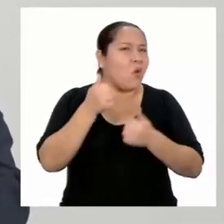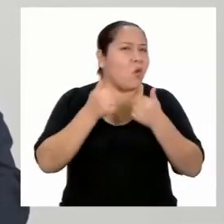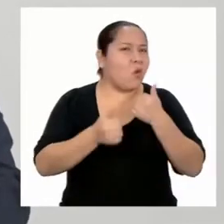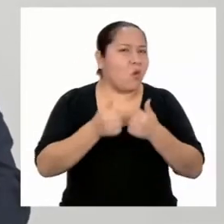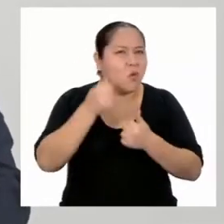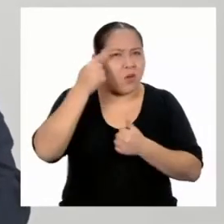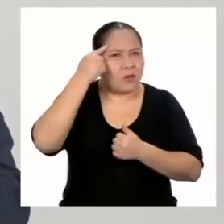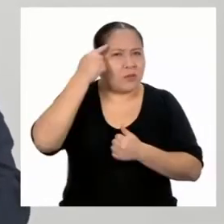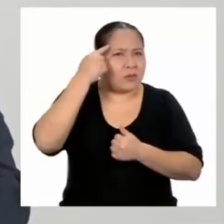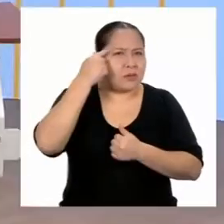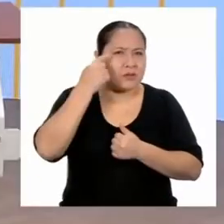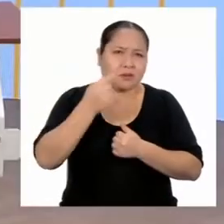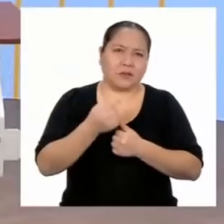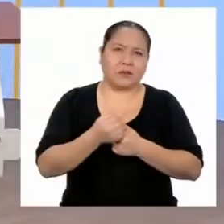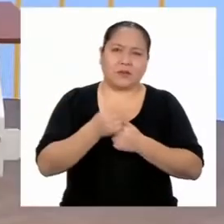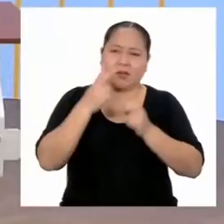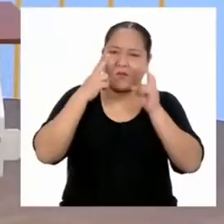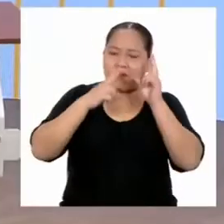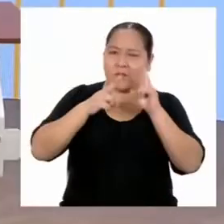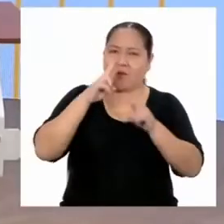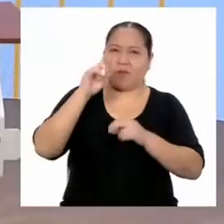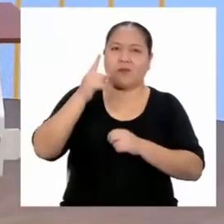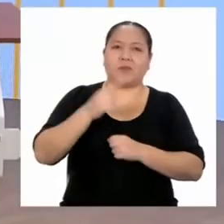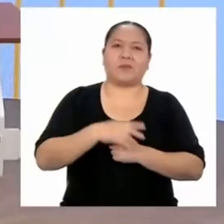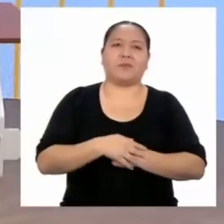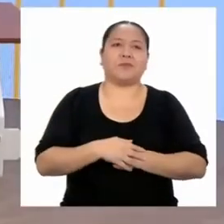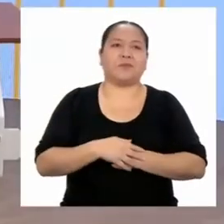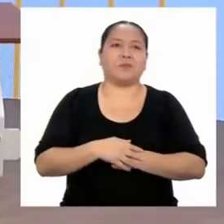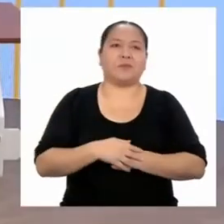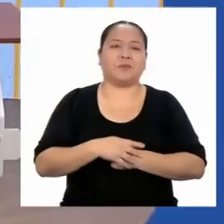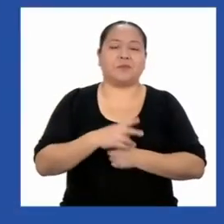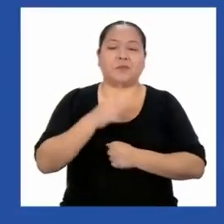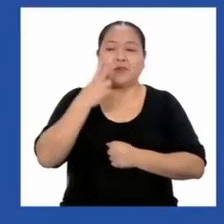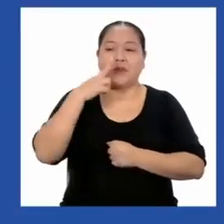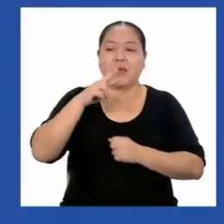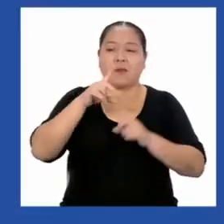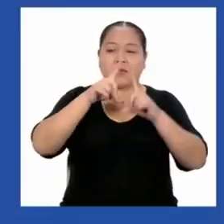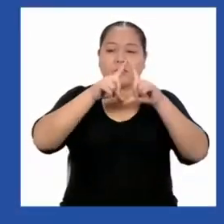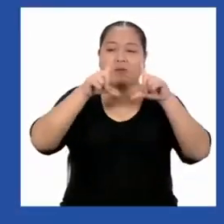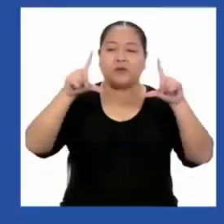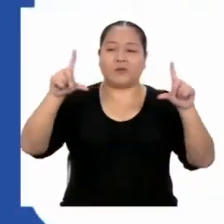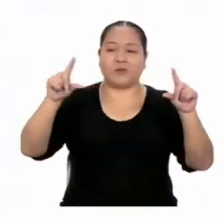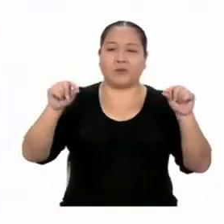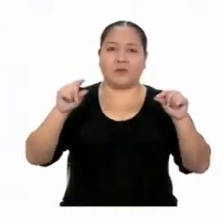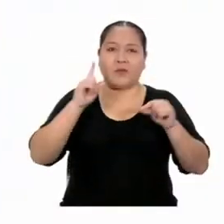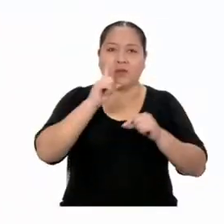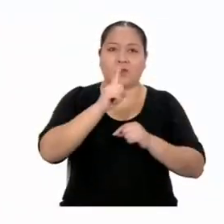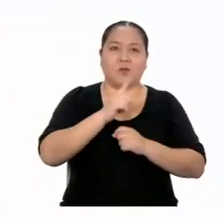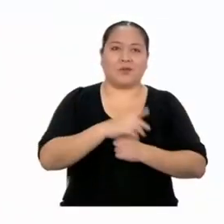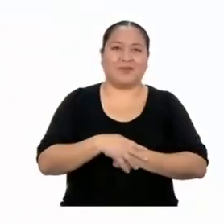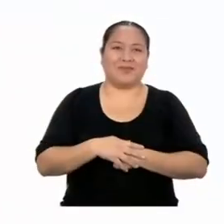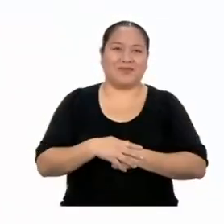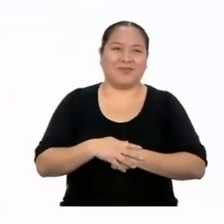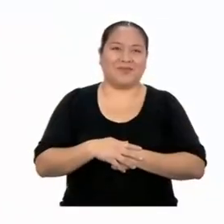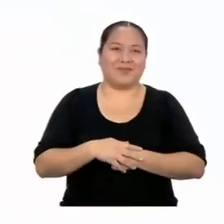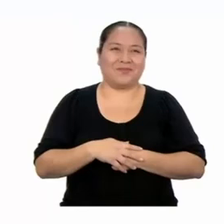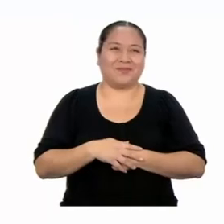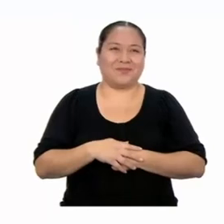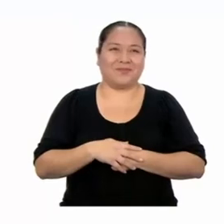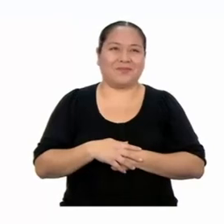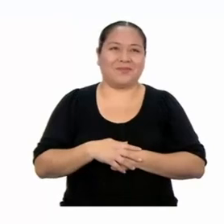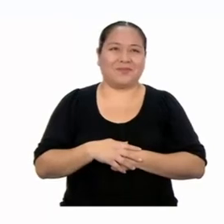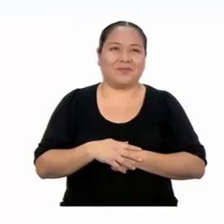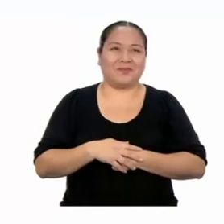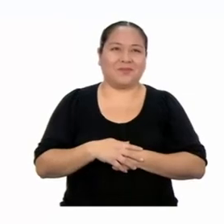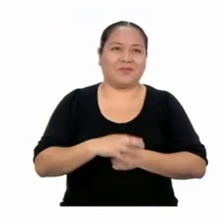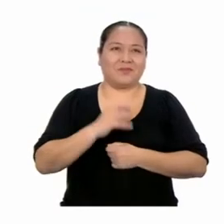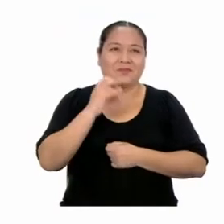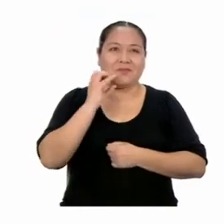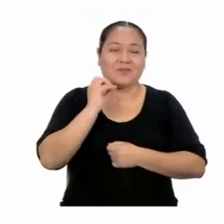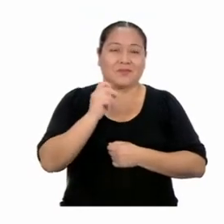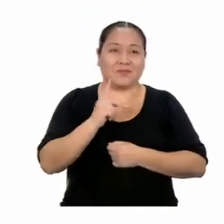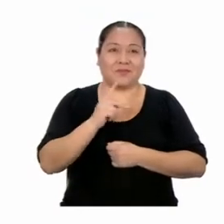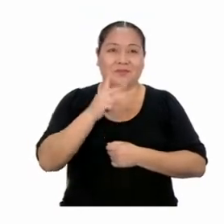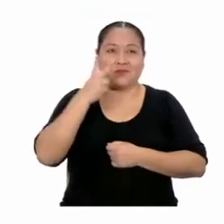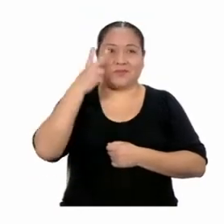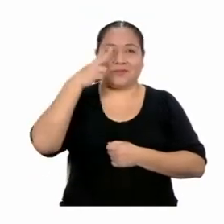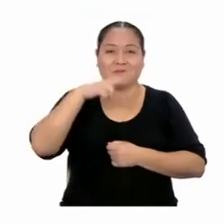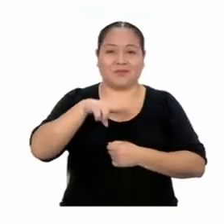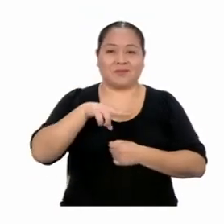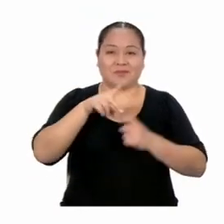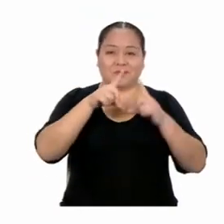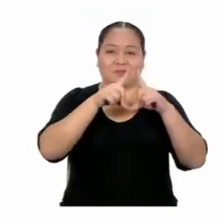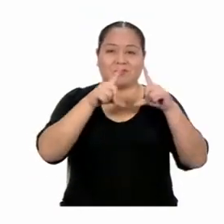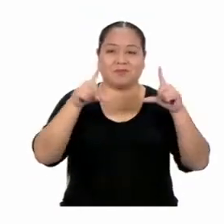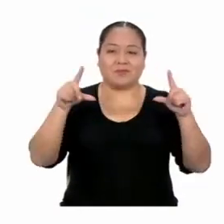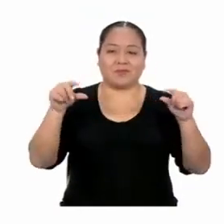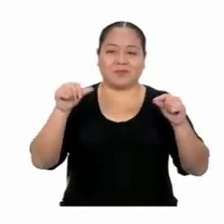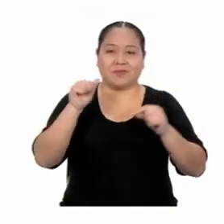calcularemos primero, Yanira? Tomemos el rectángulo 1. Muy bien. Para hallar su área, sabemos